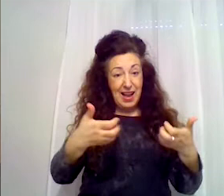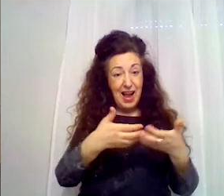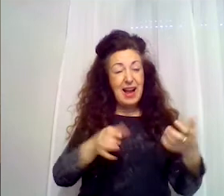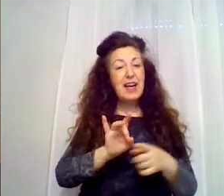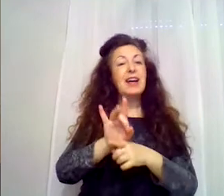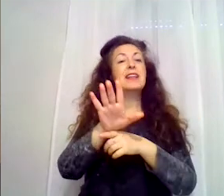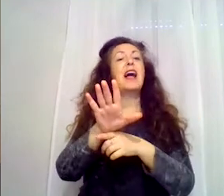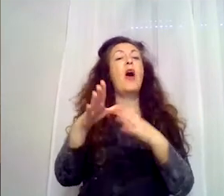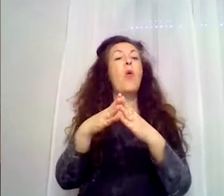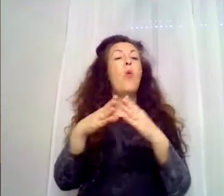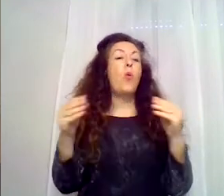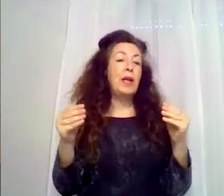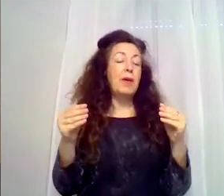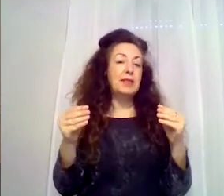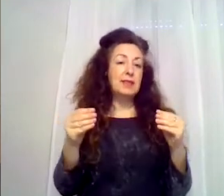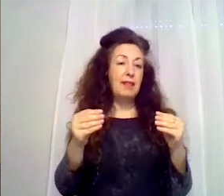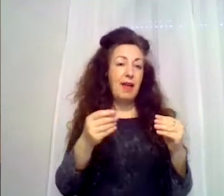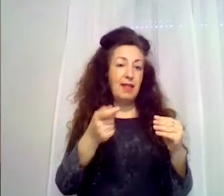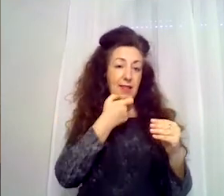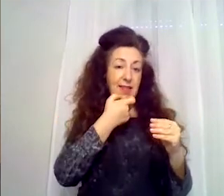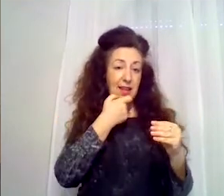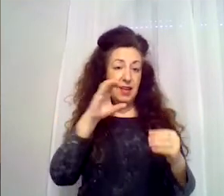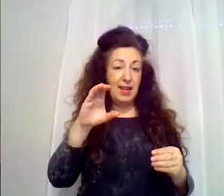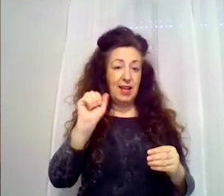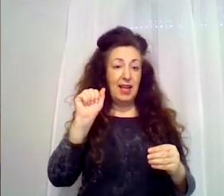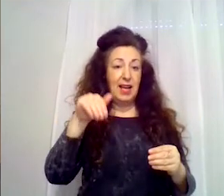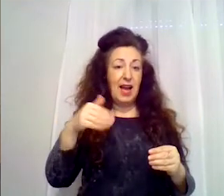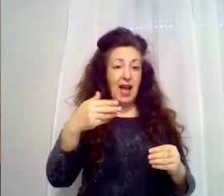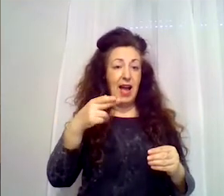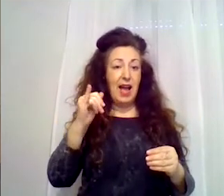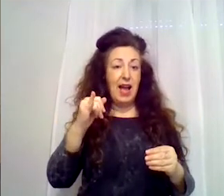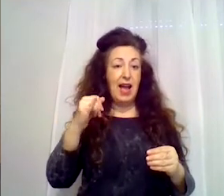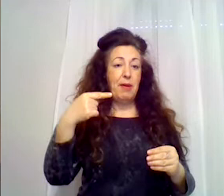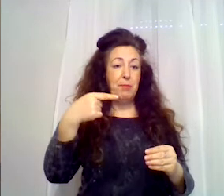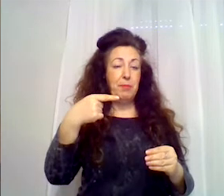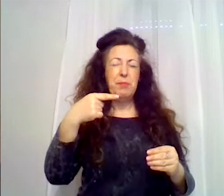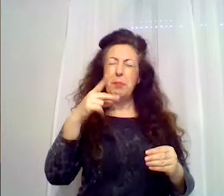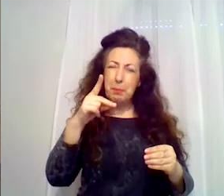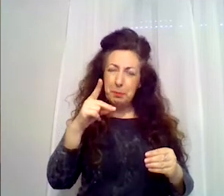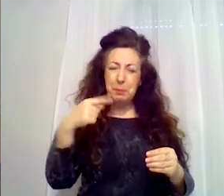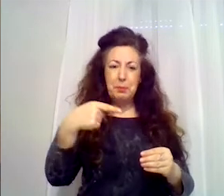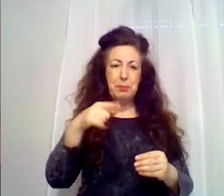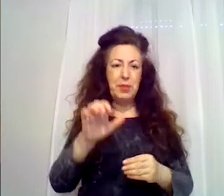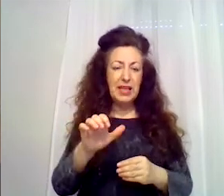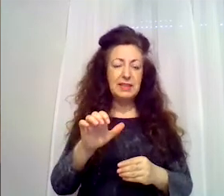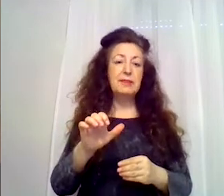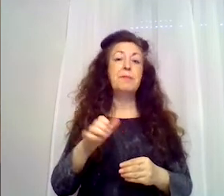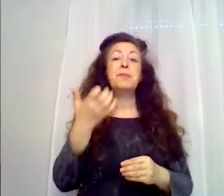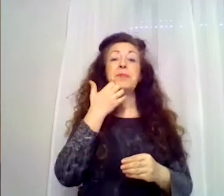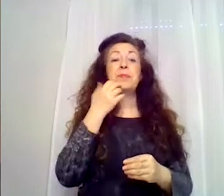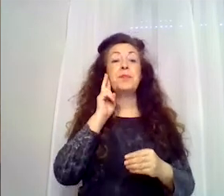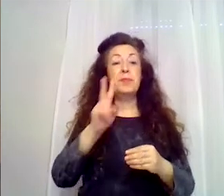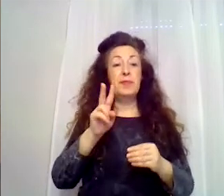Lo sabemos porque hay una carta del 29 de junio del año 1589 en donde